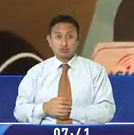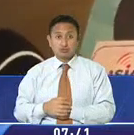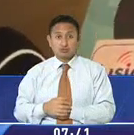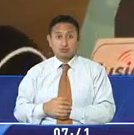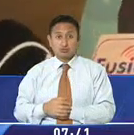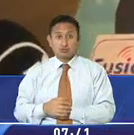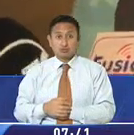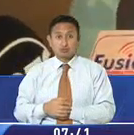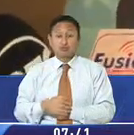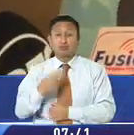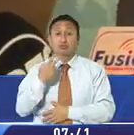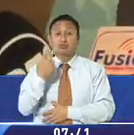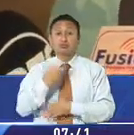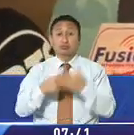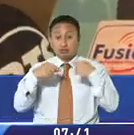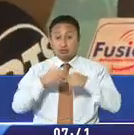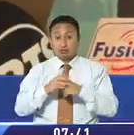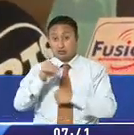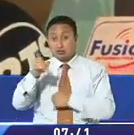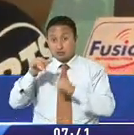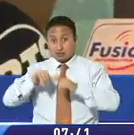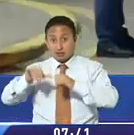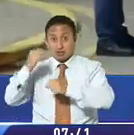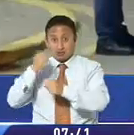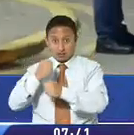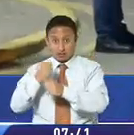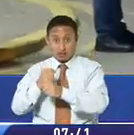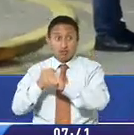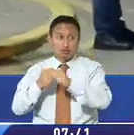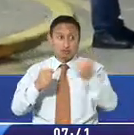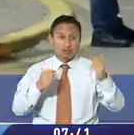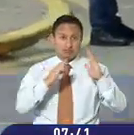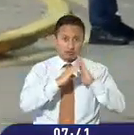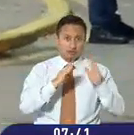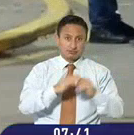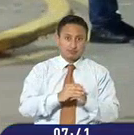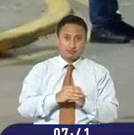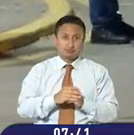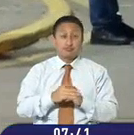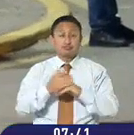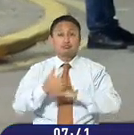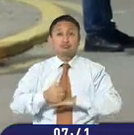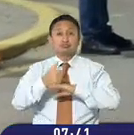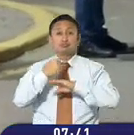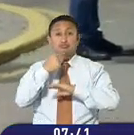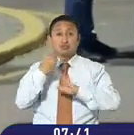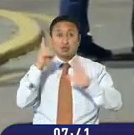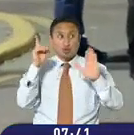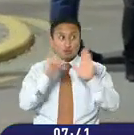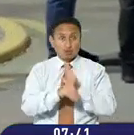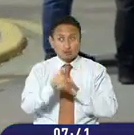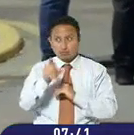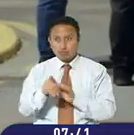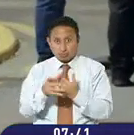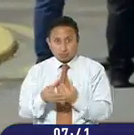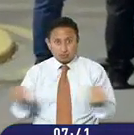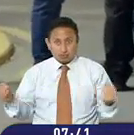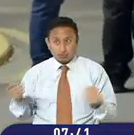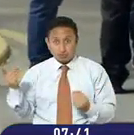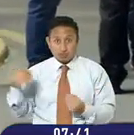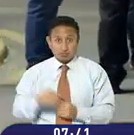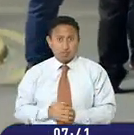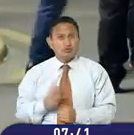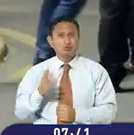que está en el interior de la autoridad portuaria. La autoridad indicó que no hay denuncias de personas que hayan desaparecido en estos